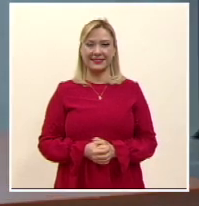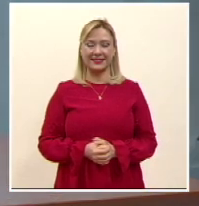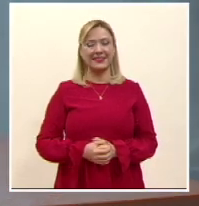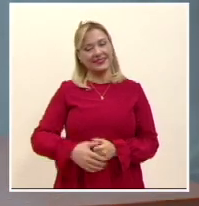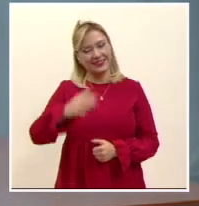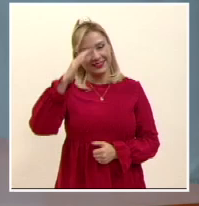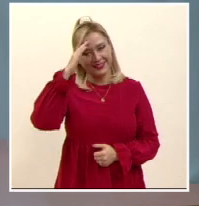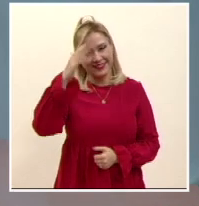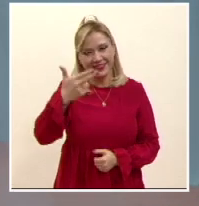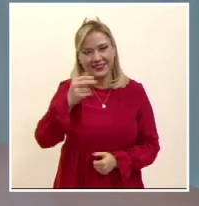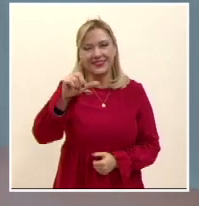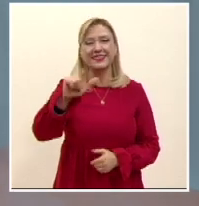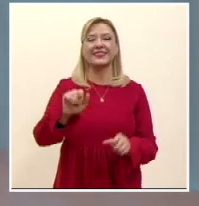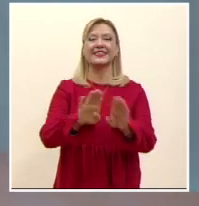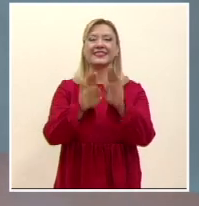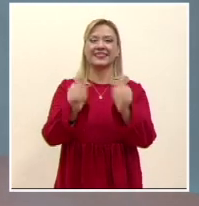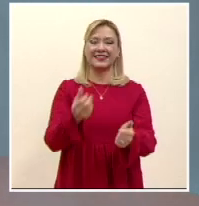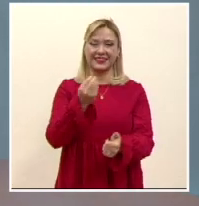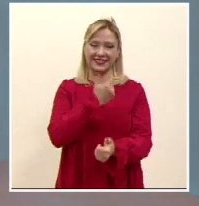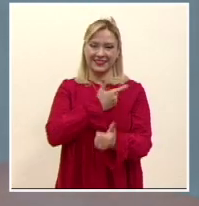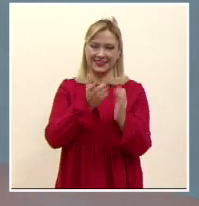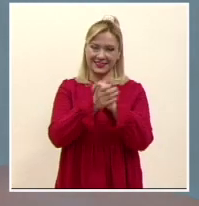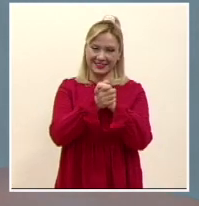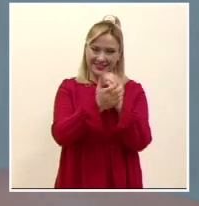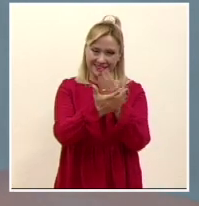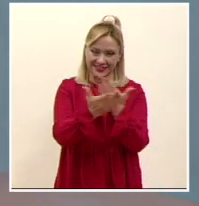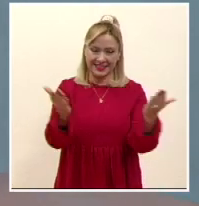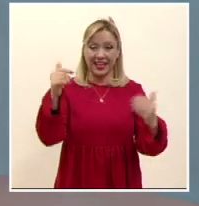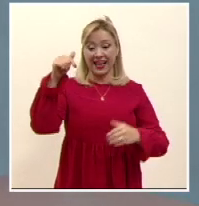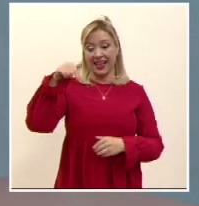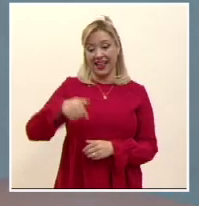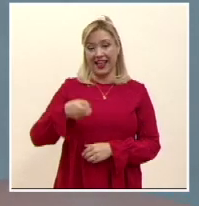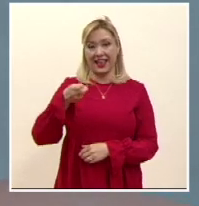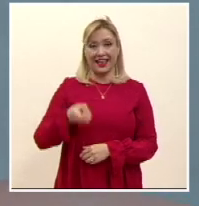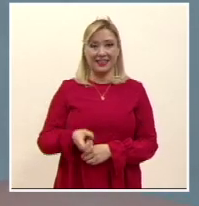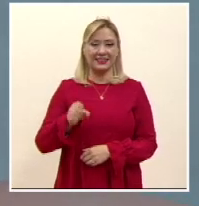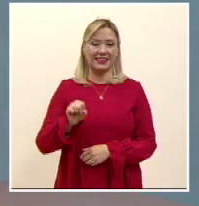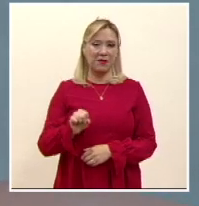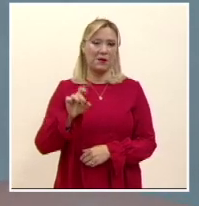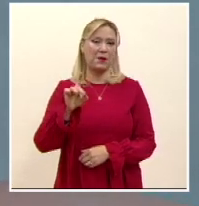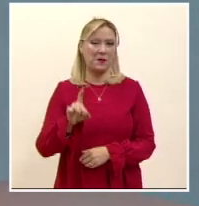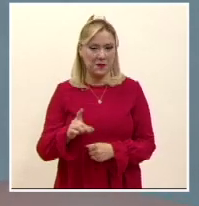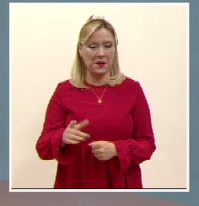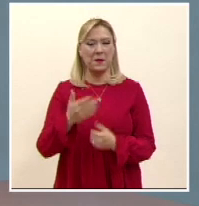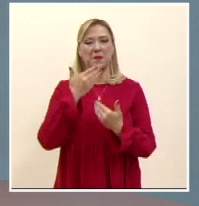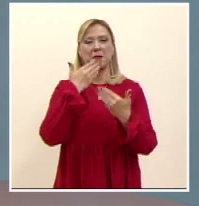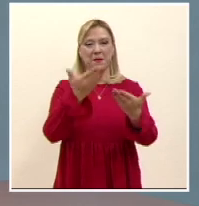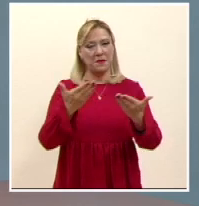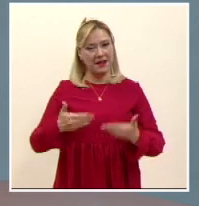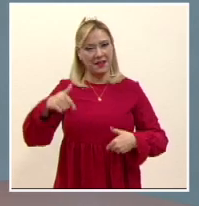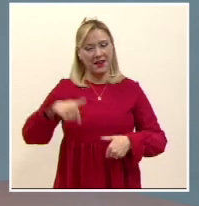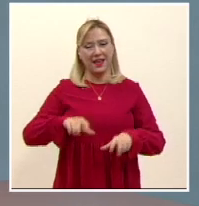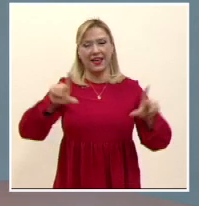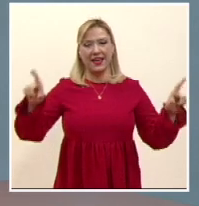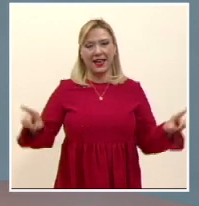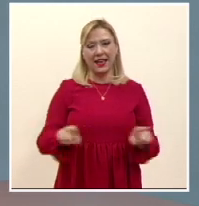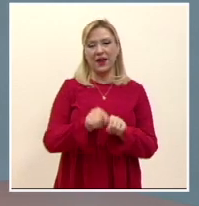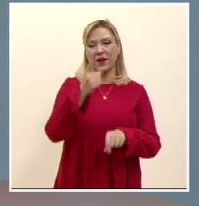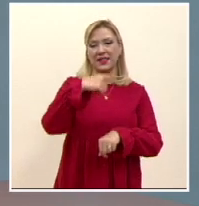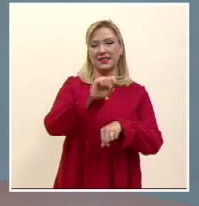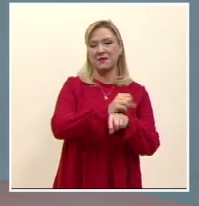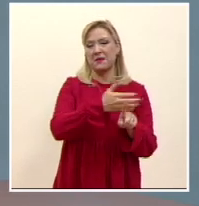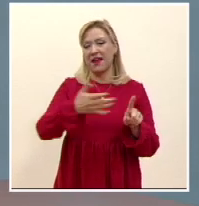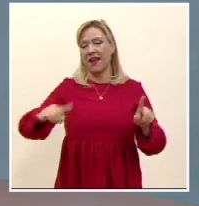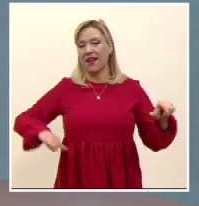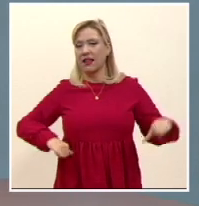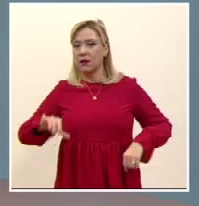Hola, ¿qué tal? ¿Cómo le va? Qué gusto saludarle. Ya lo decíamos este fin de semana. Bienvenido al Semanario Judicial con las noticias más destacadas,